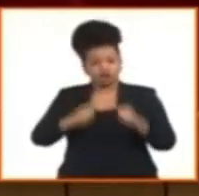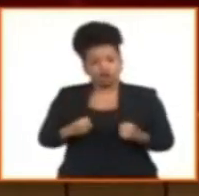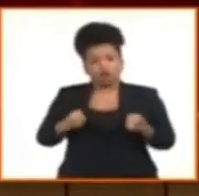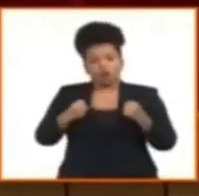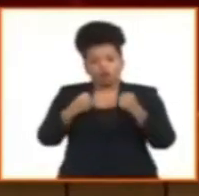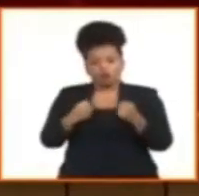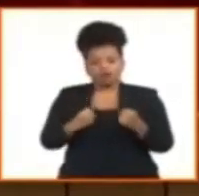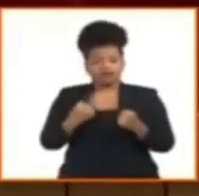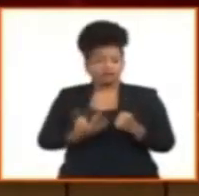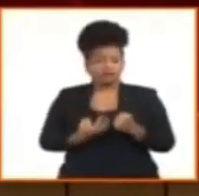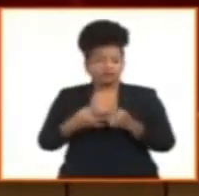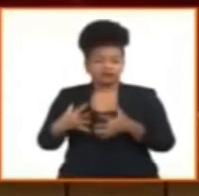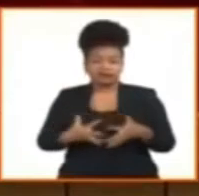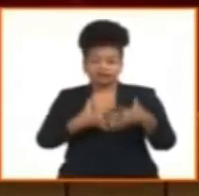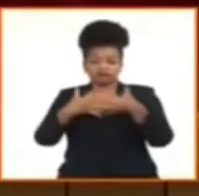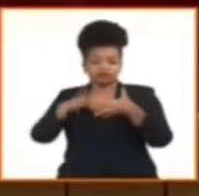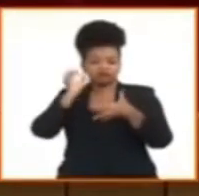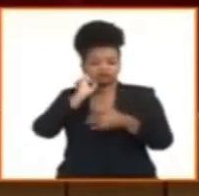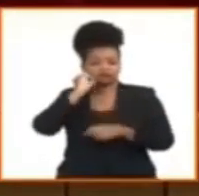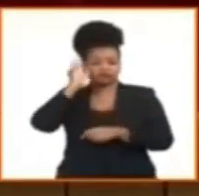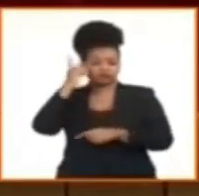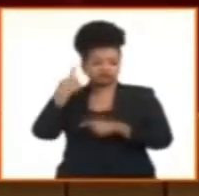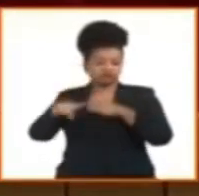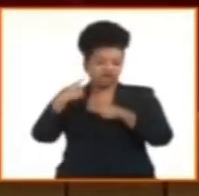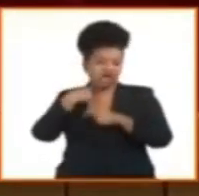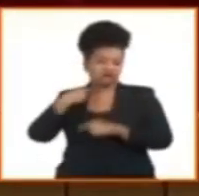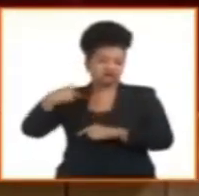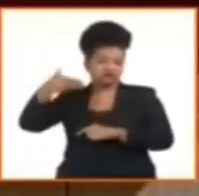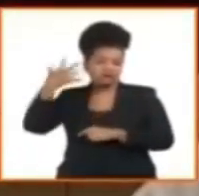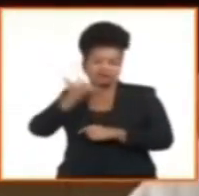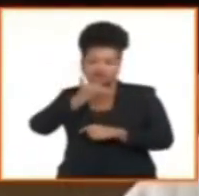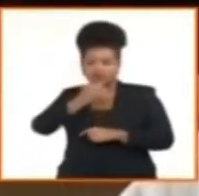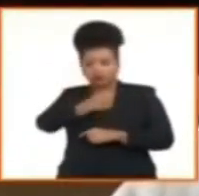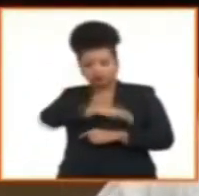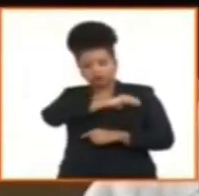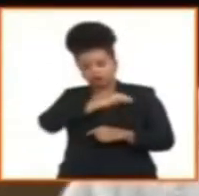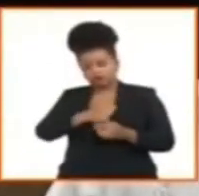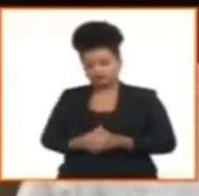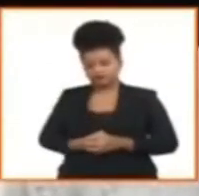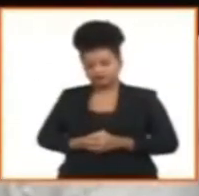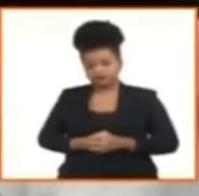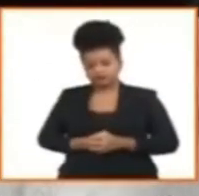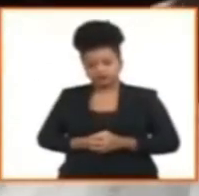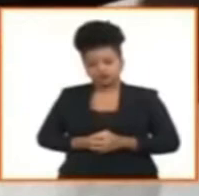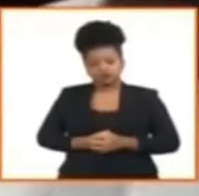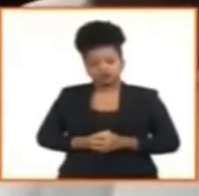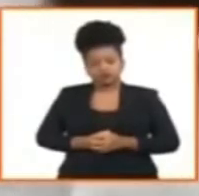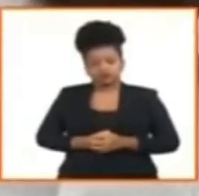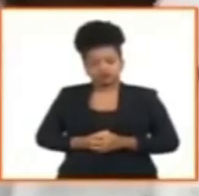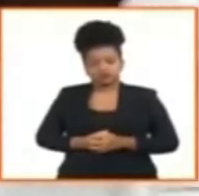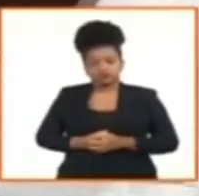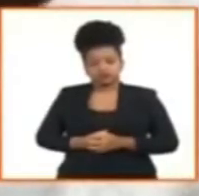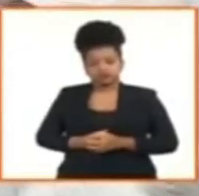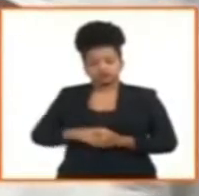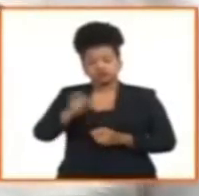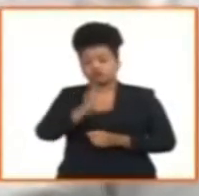capitalismo tercermundista sumió en otras décadas a nuestro pueblo. Socialismo o barbarie, dijo tempranamente